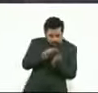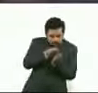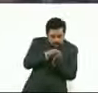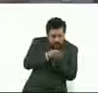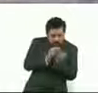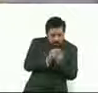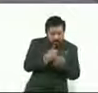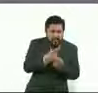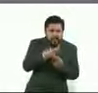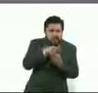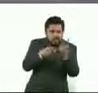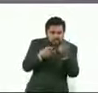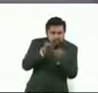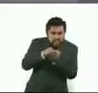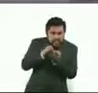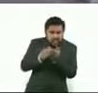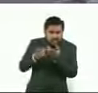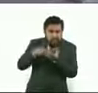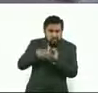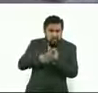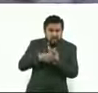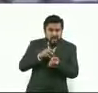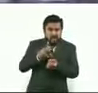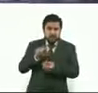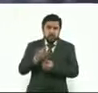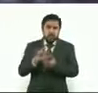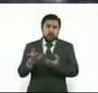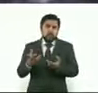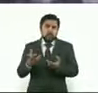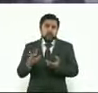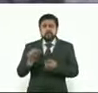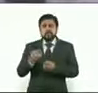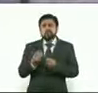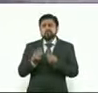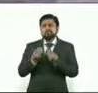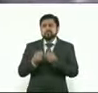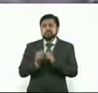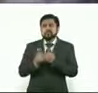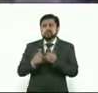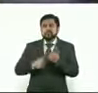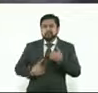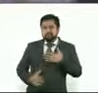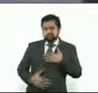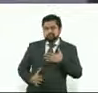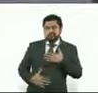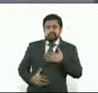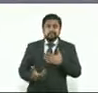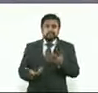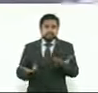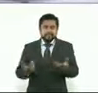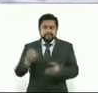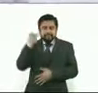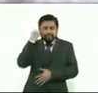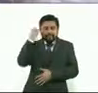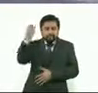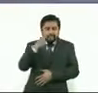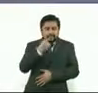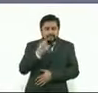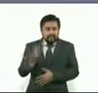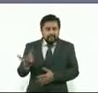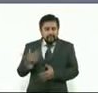señora de los tamales le dijo, ¿por qué en un solo bolillo? Dijo, no, es que ya es mucho pan, agarrándose la barriga. Imagínense nada más, compañeros.